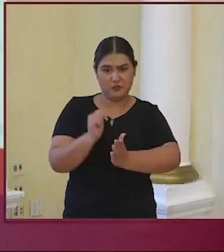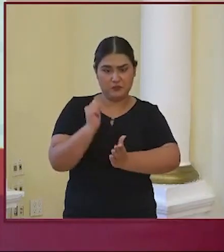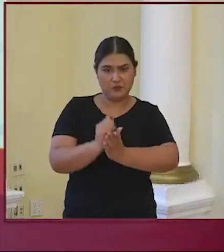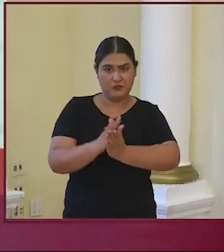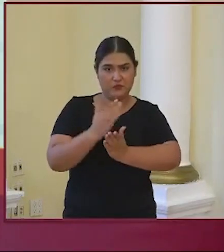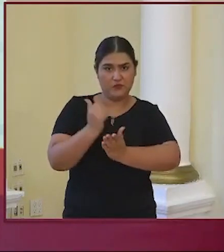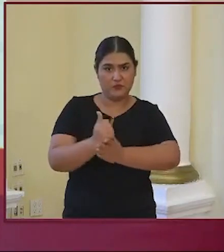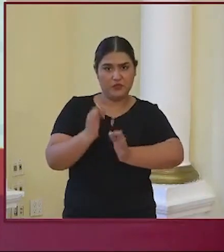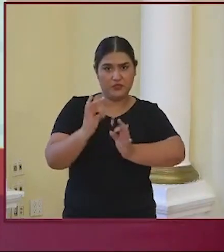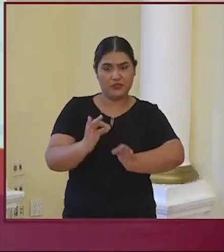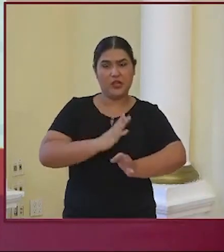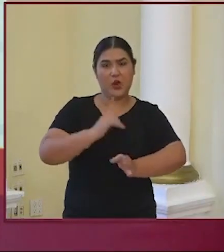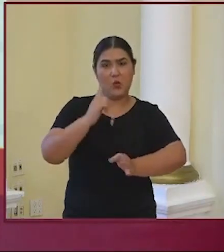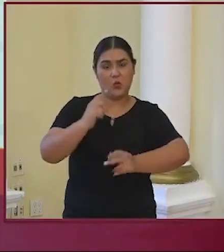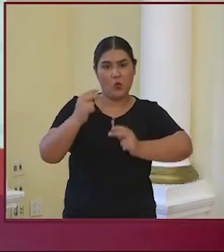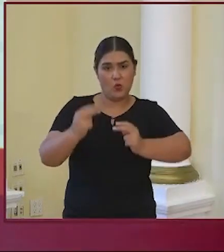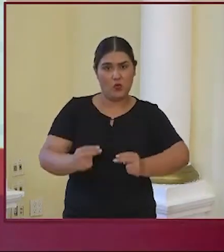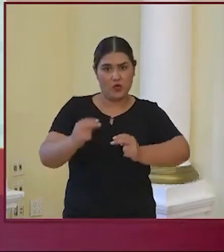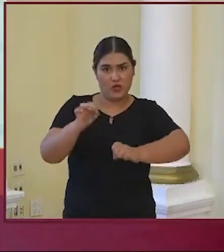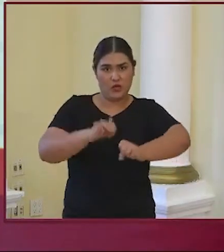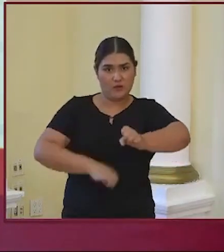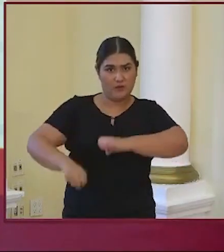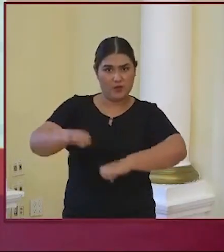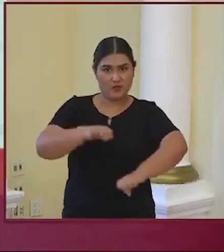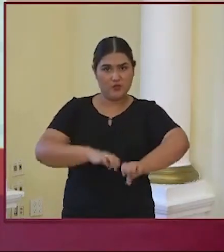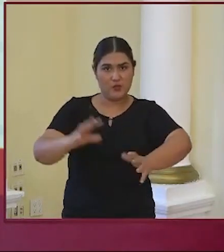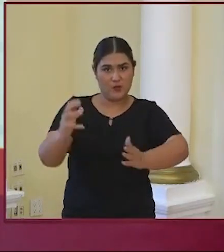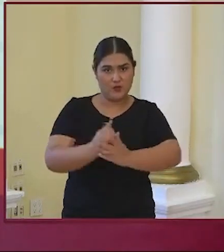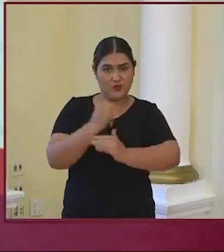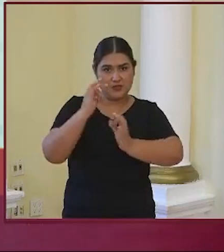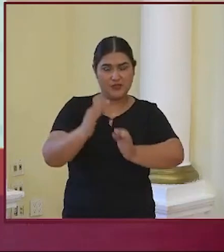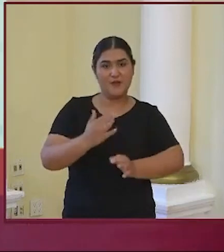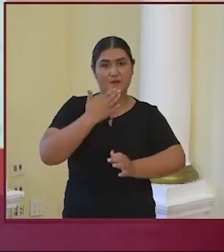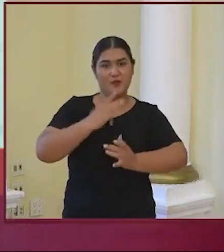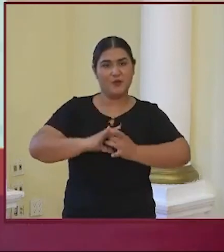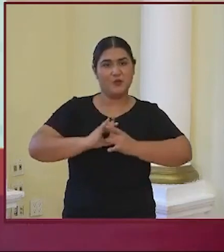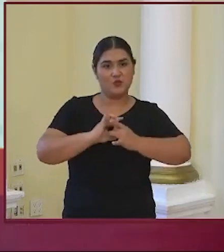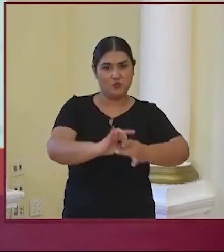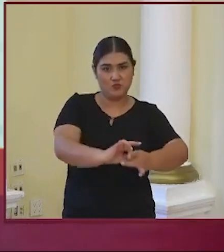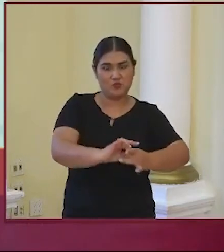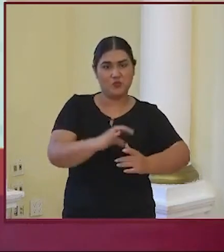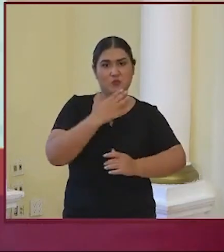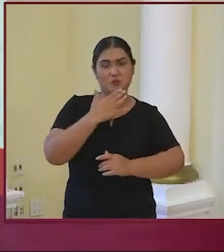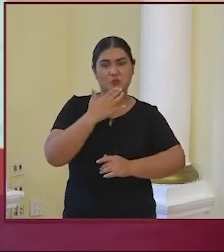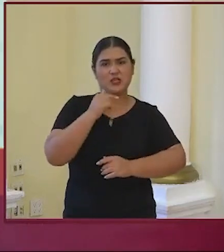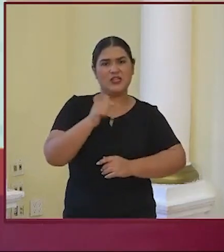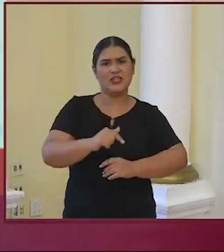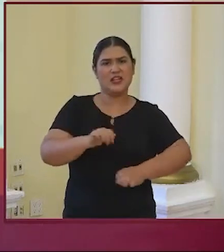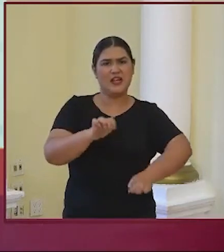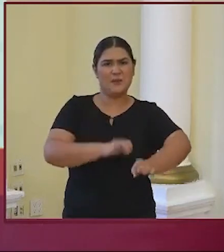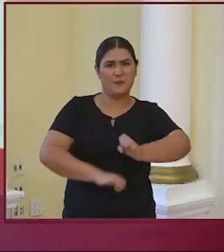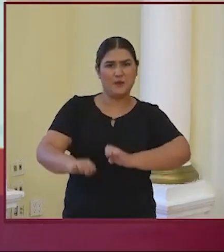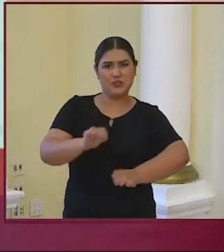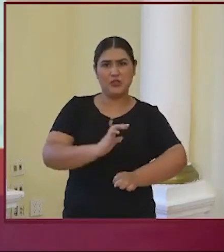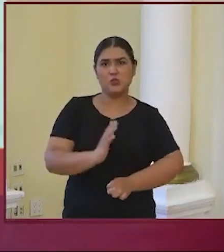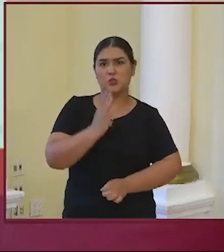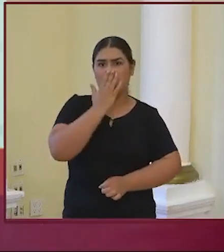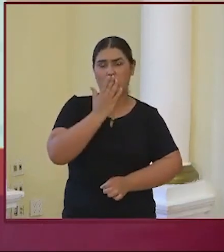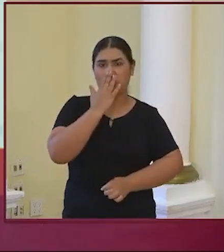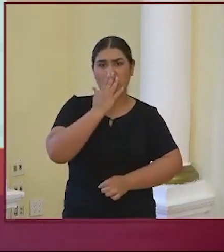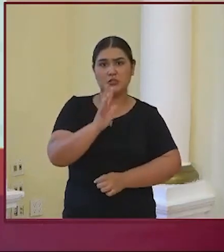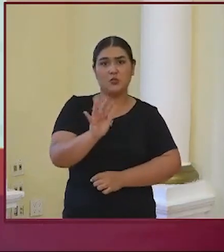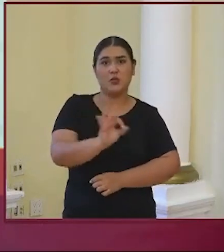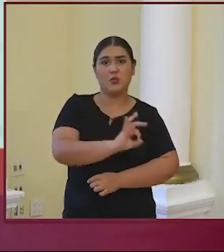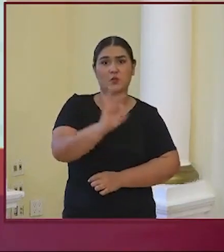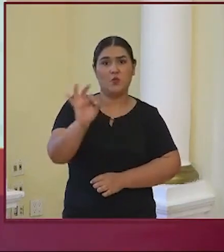empresa ganadora integrada por un consorcio, una empresa sonorense 50